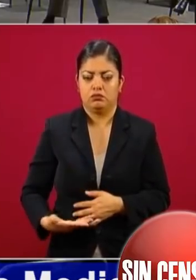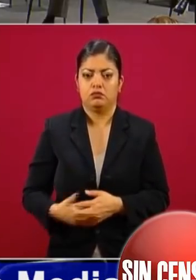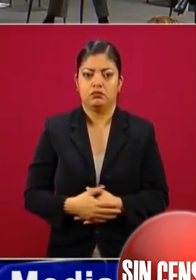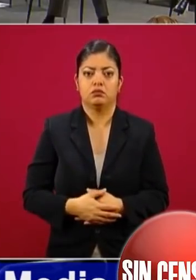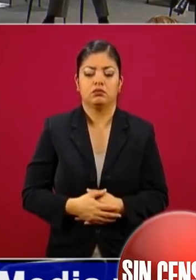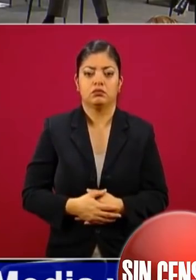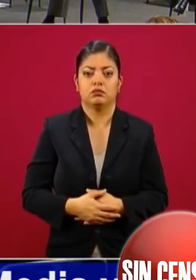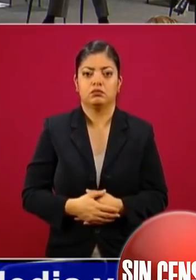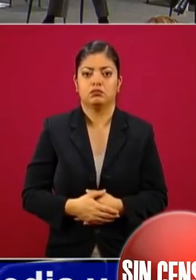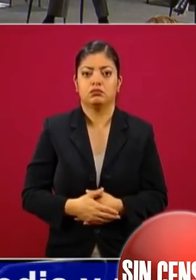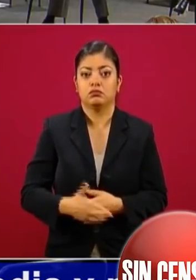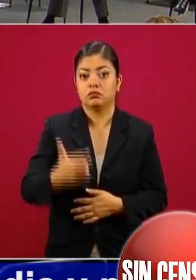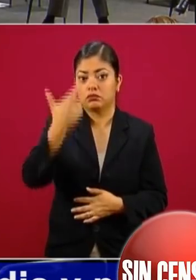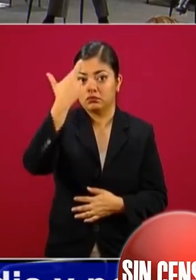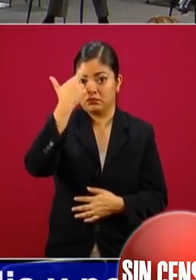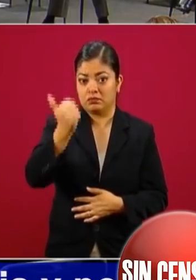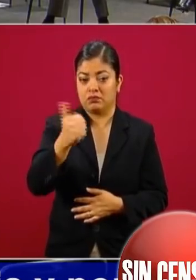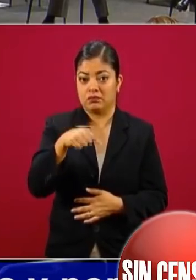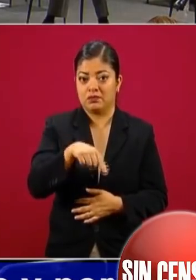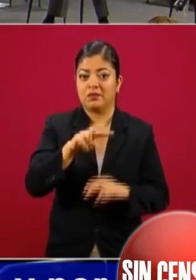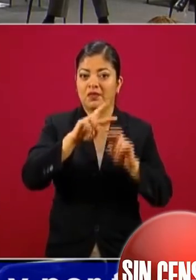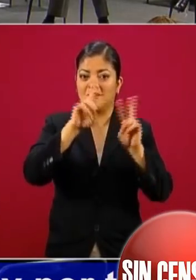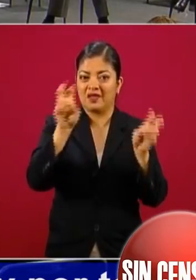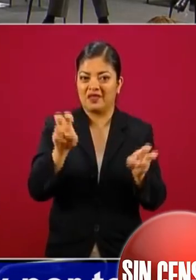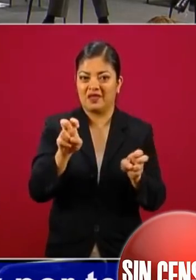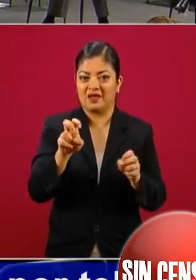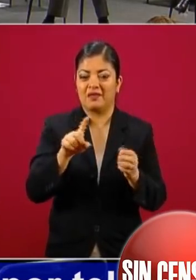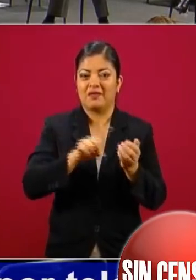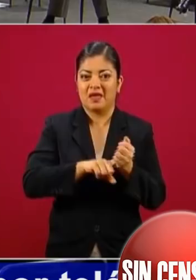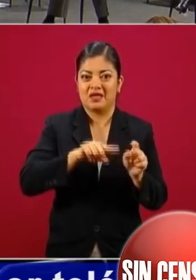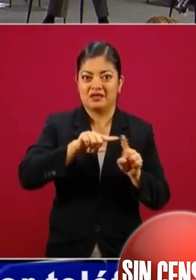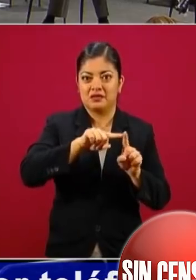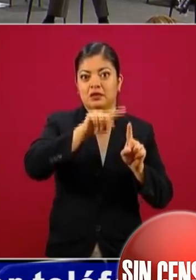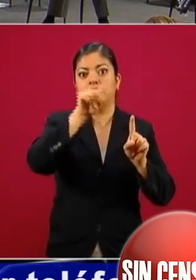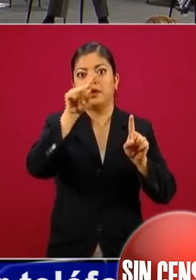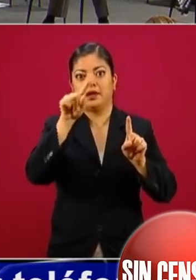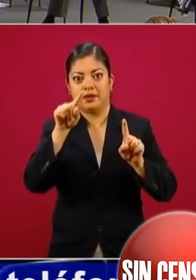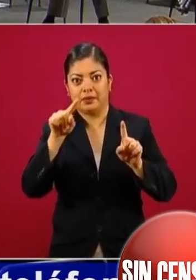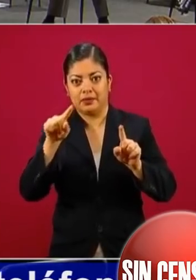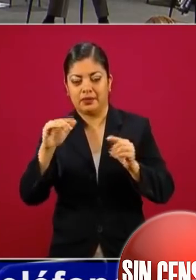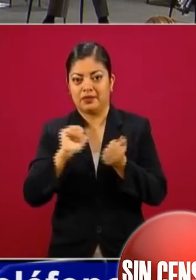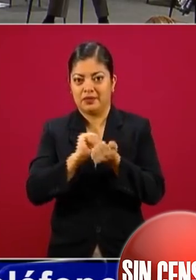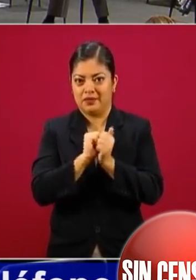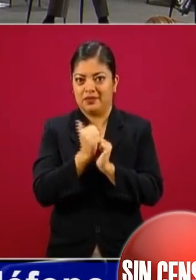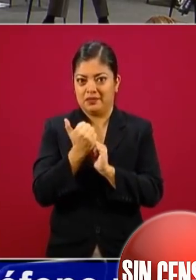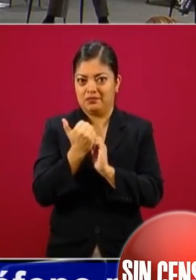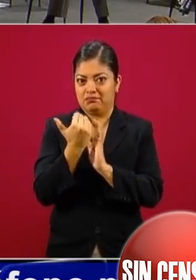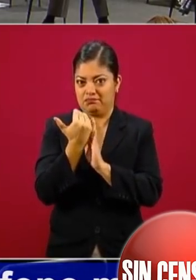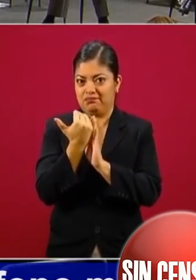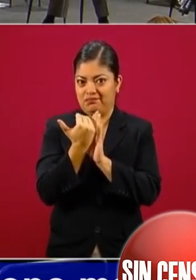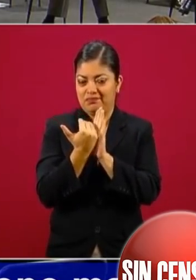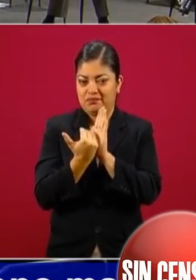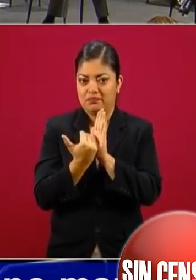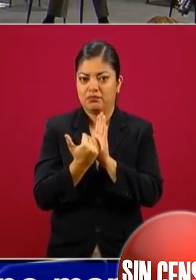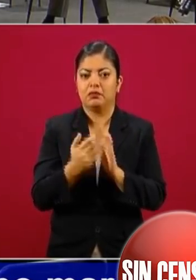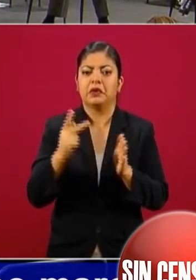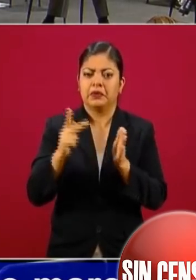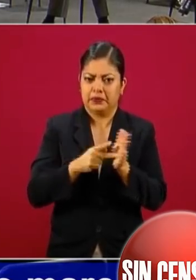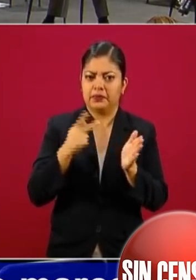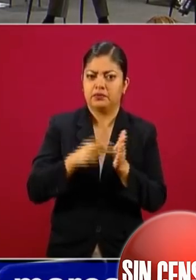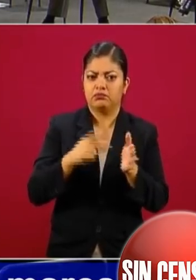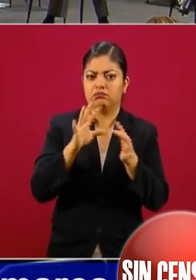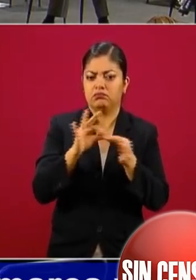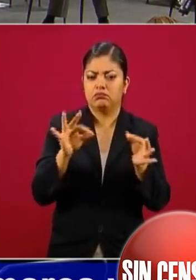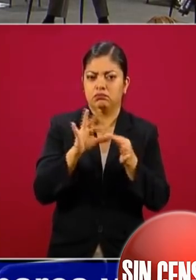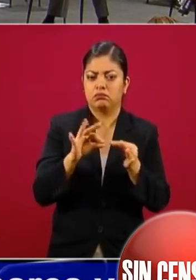Efectivamente, este tema del aplanamiento de la curva lo hemos comentado varias veces, pero